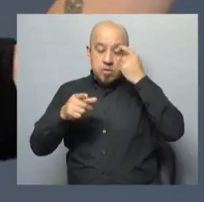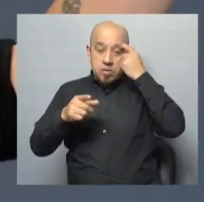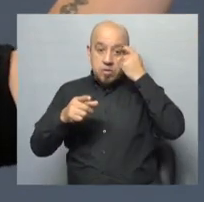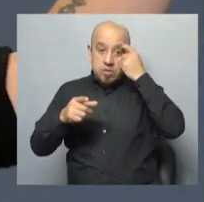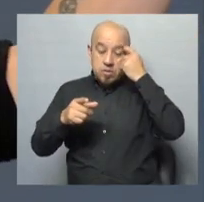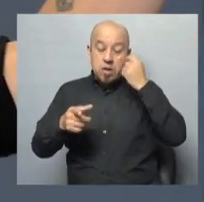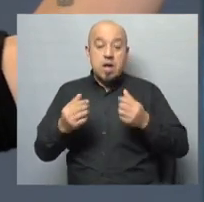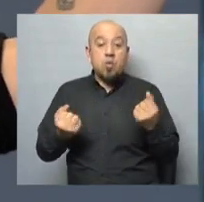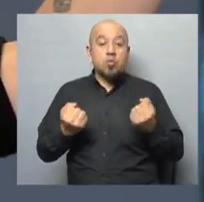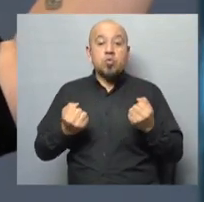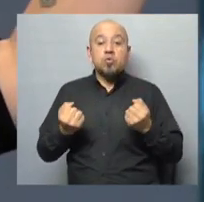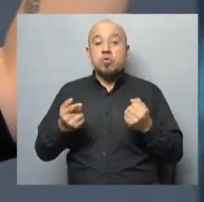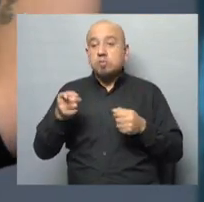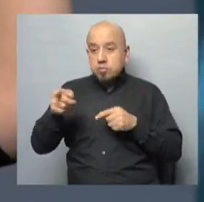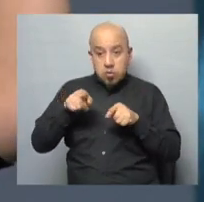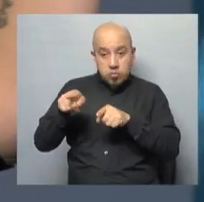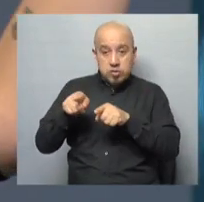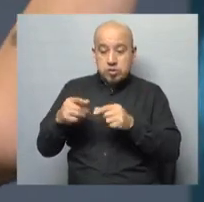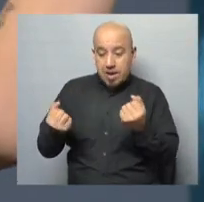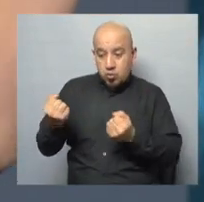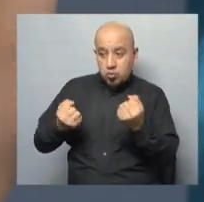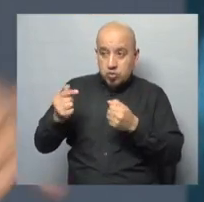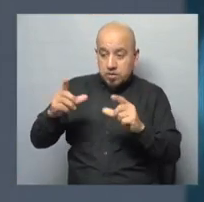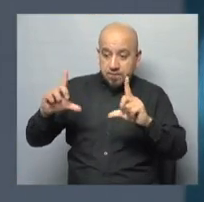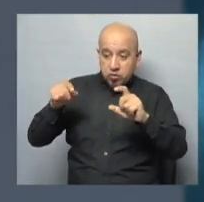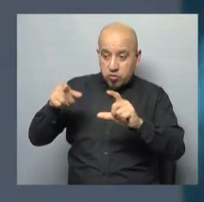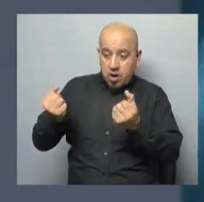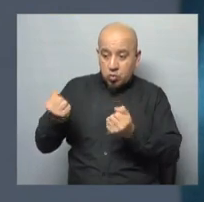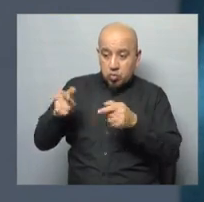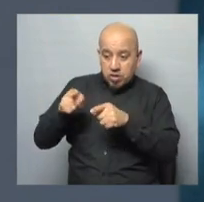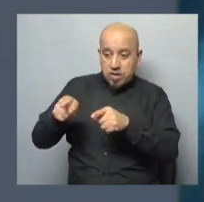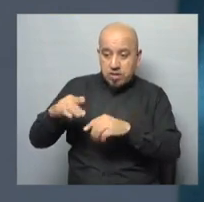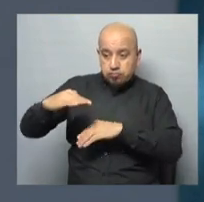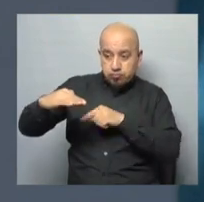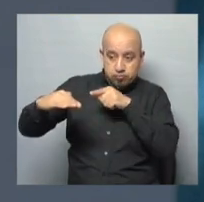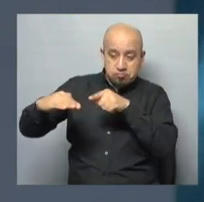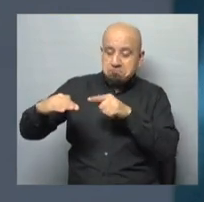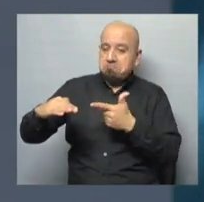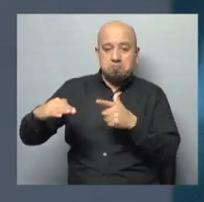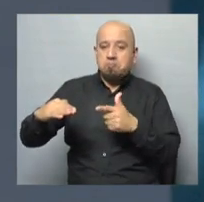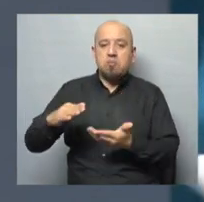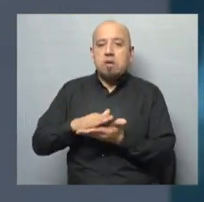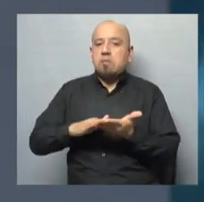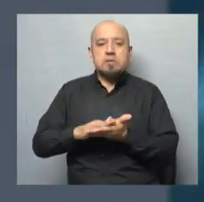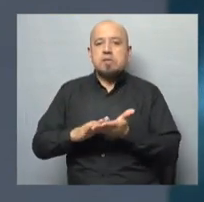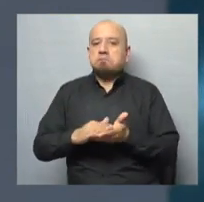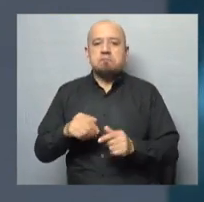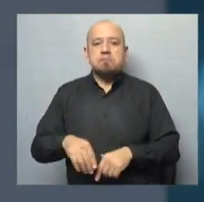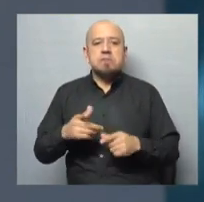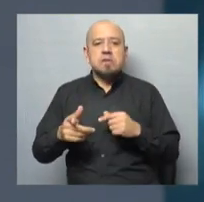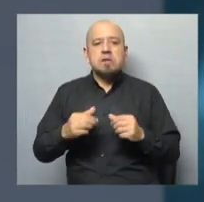casi no hay pero algunos hay como el que está atrás no sea con una camioneta no sé bien que es yo de auto no sé nada eso como no todos los